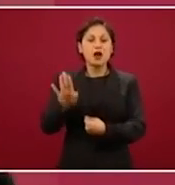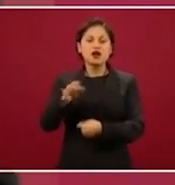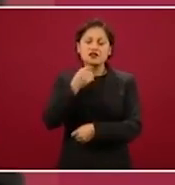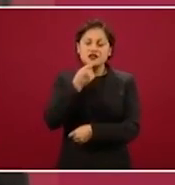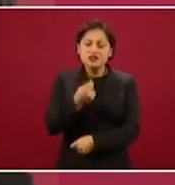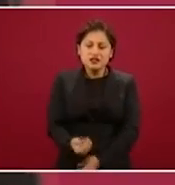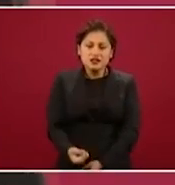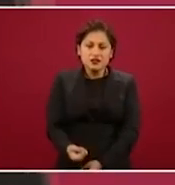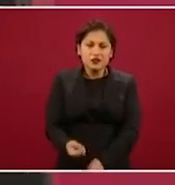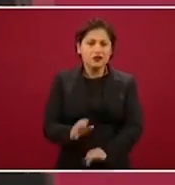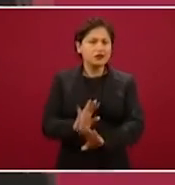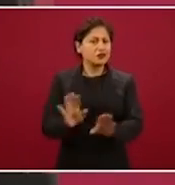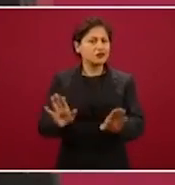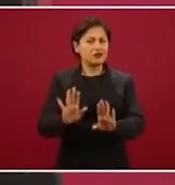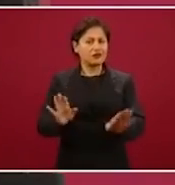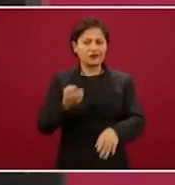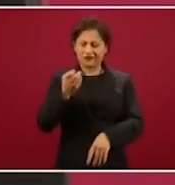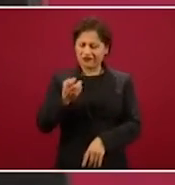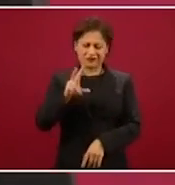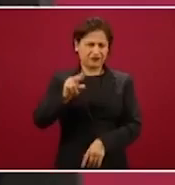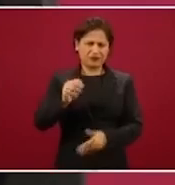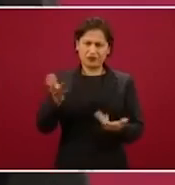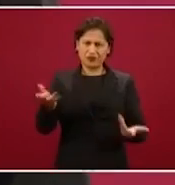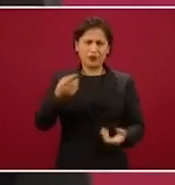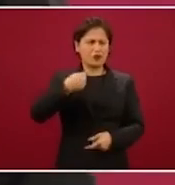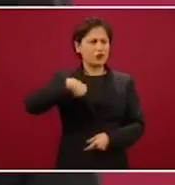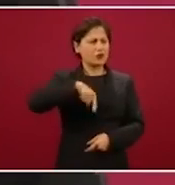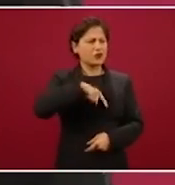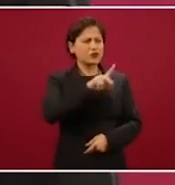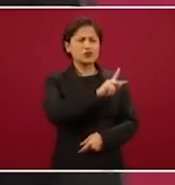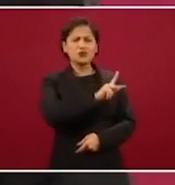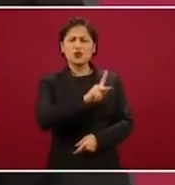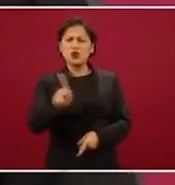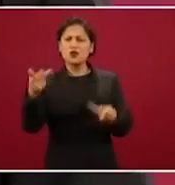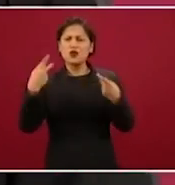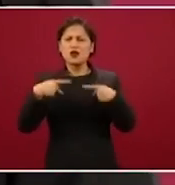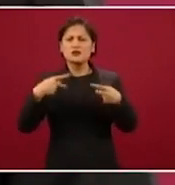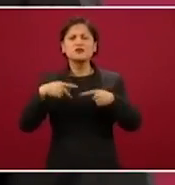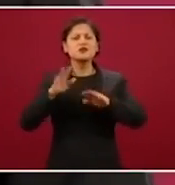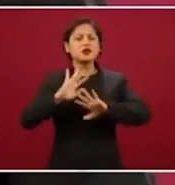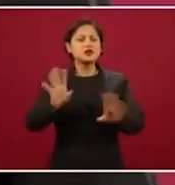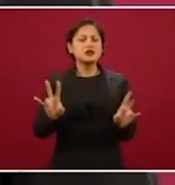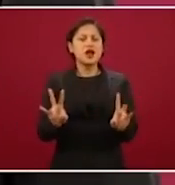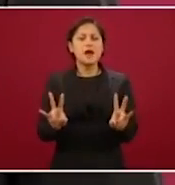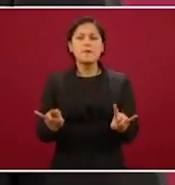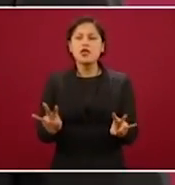Ya la gente está muy avispada, muy consciente, se da cuenta de todo.